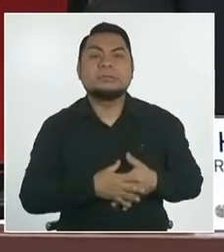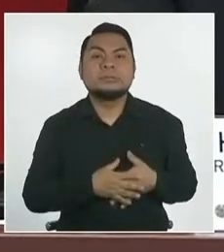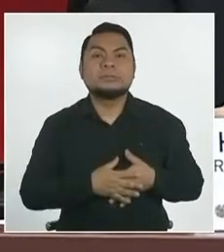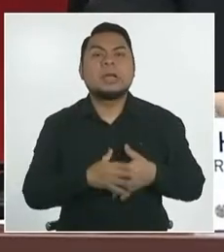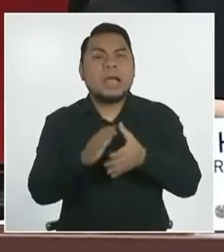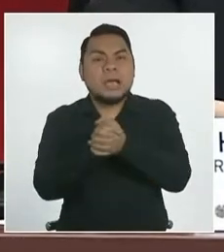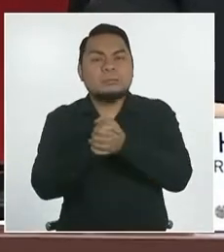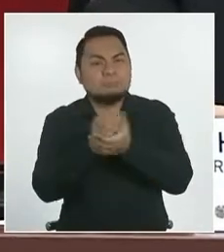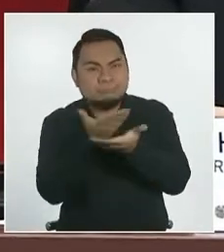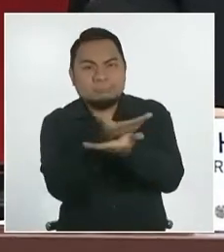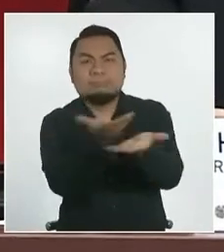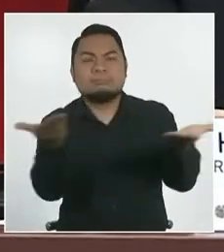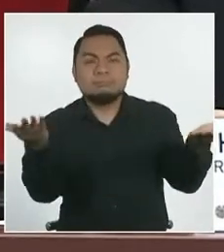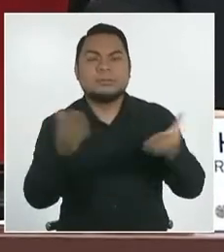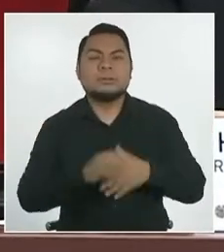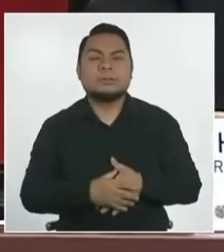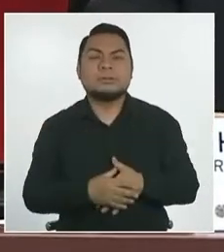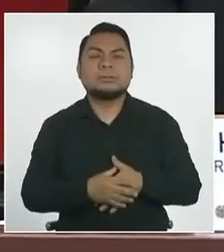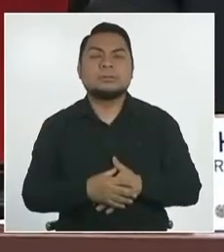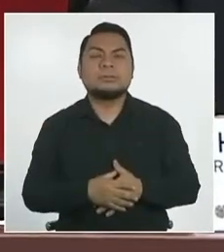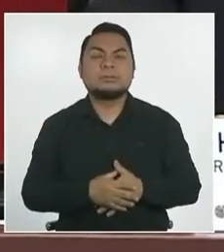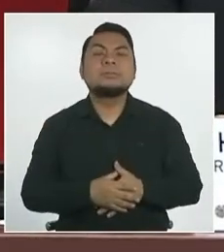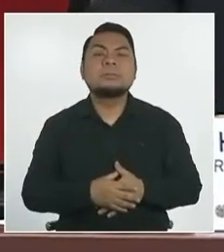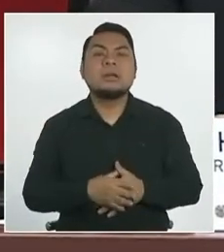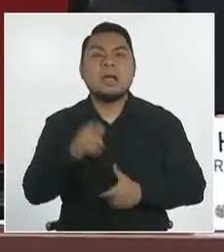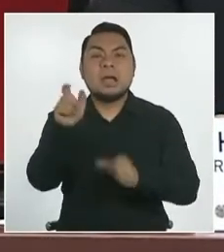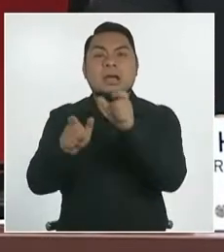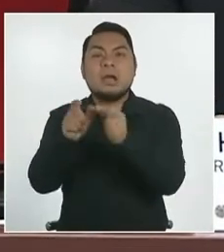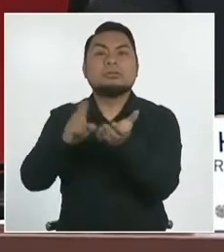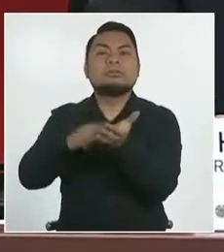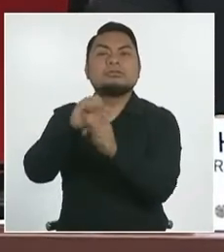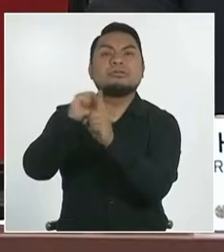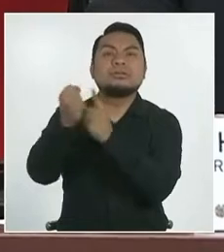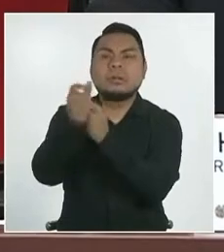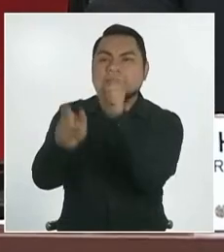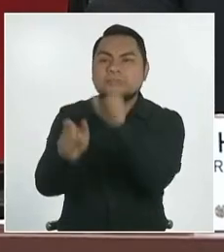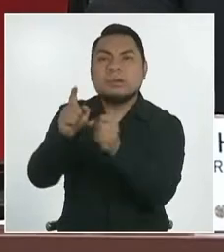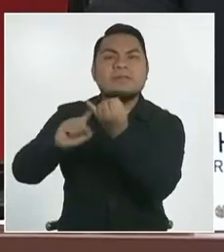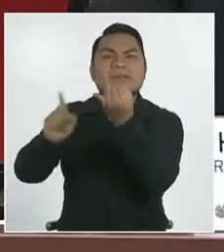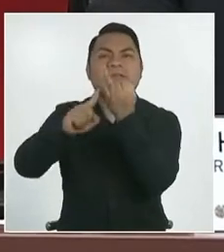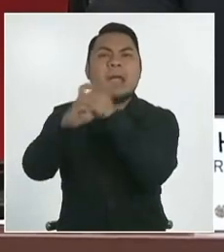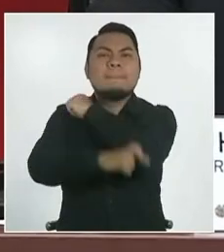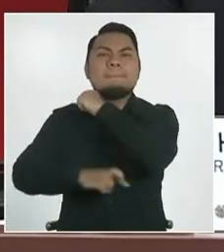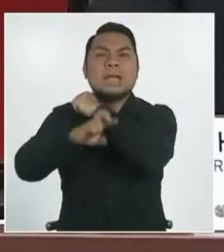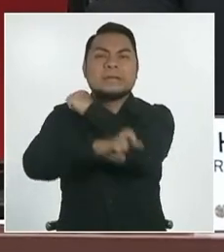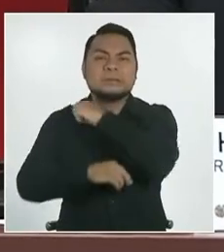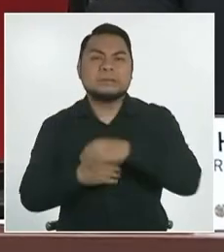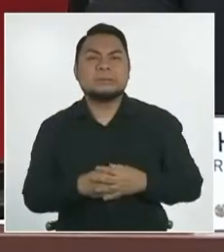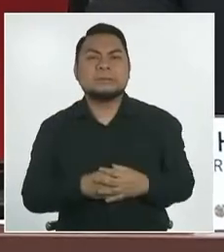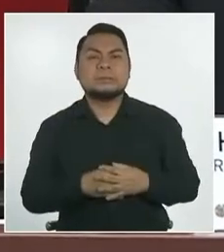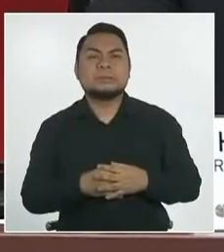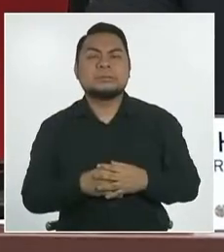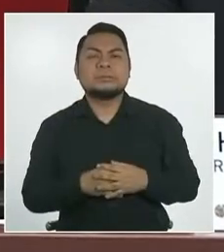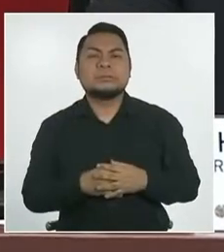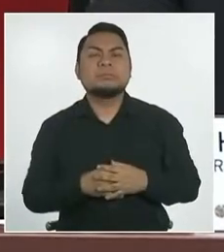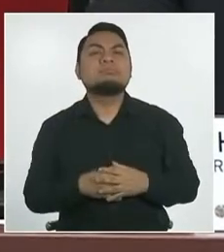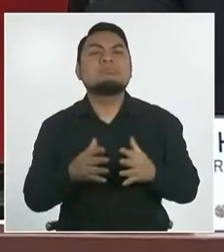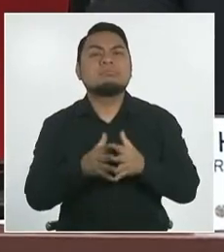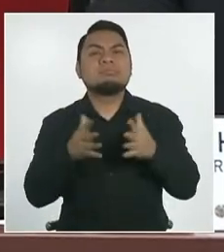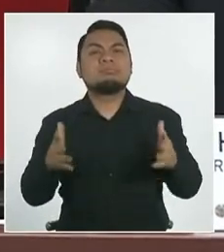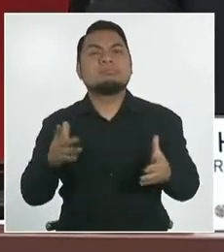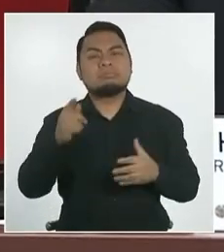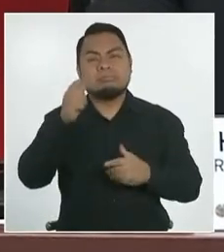compañeros y compañeras, actores sociales de los diferentes países, es un gran